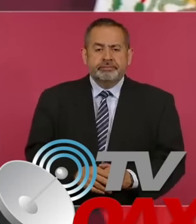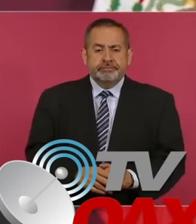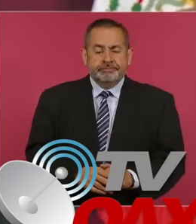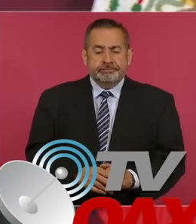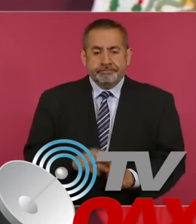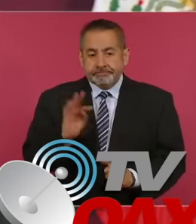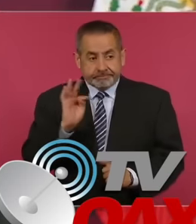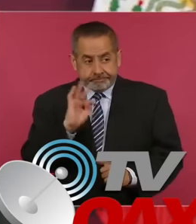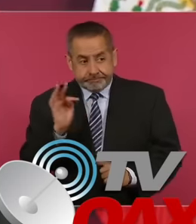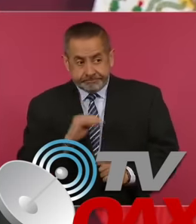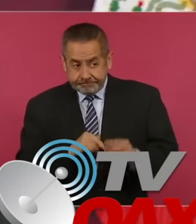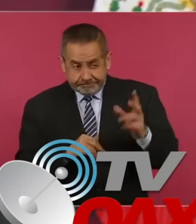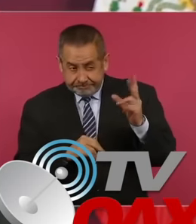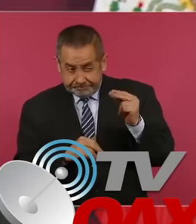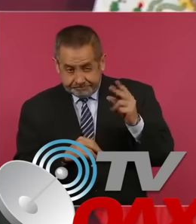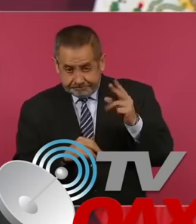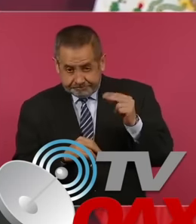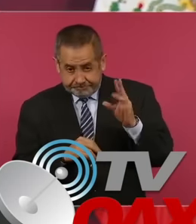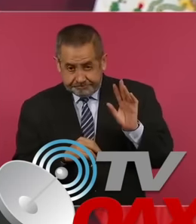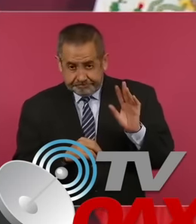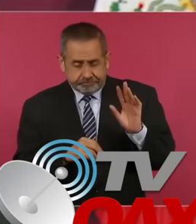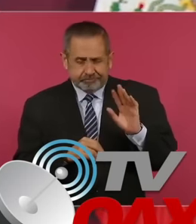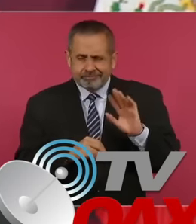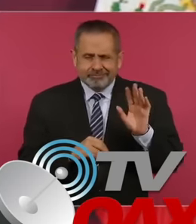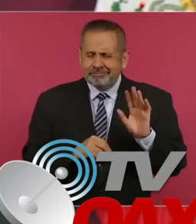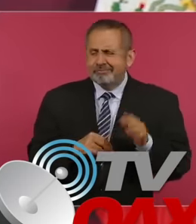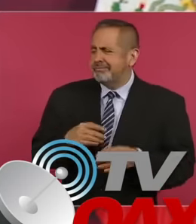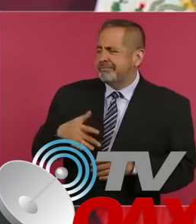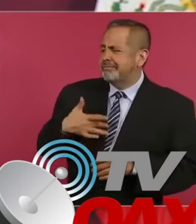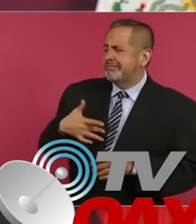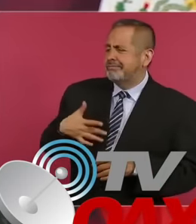Si ellos por alguna razón